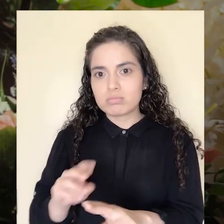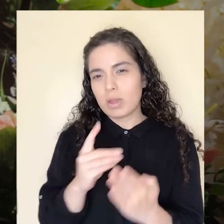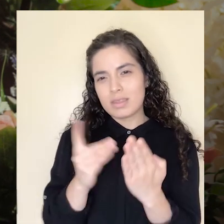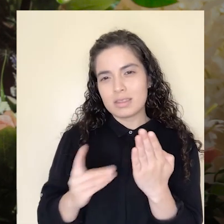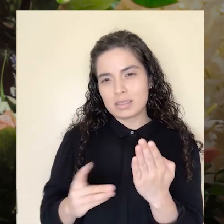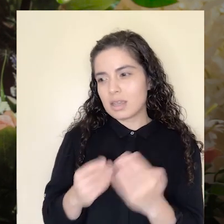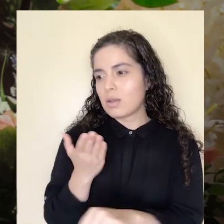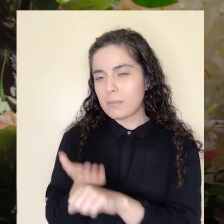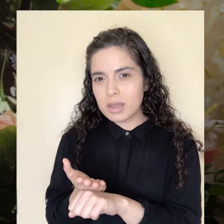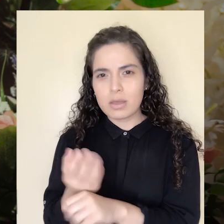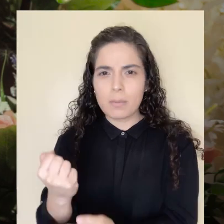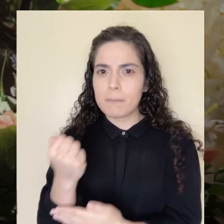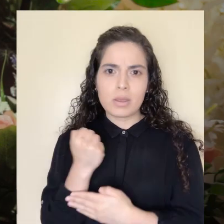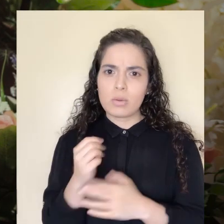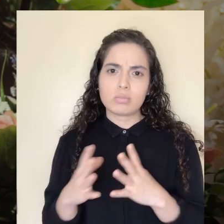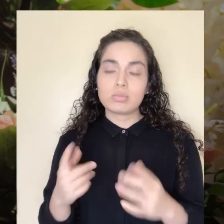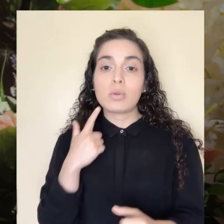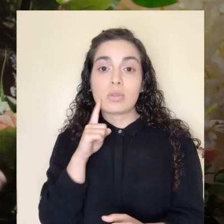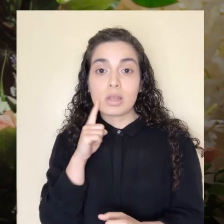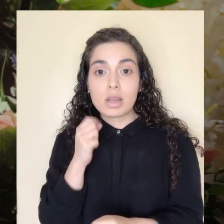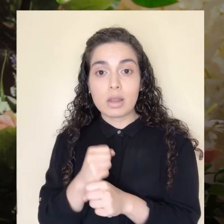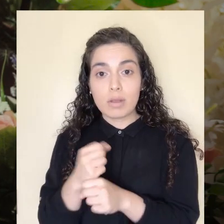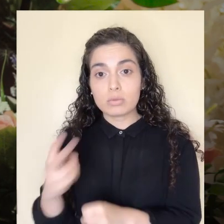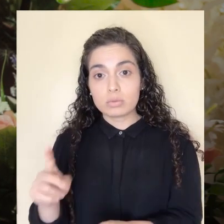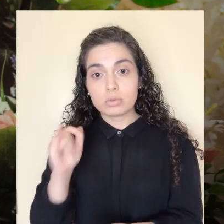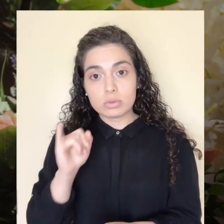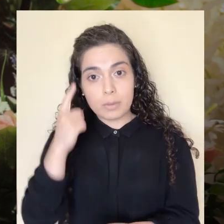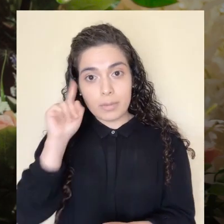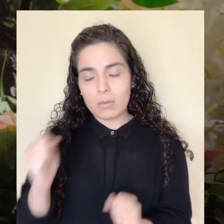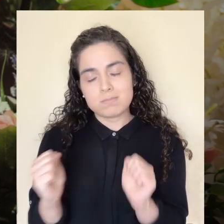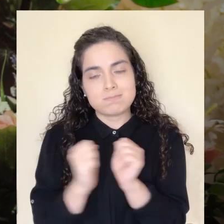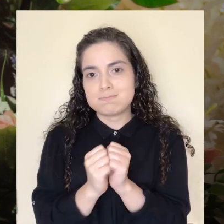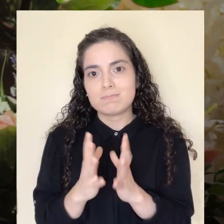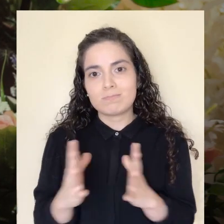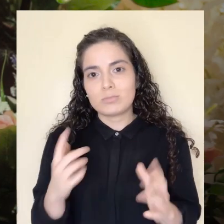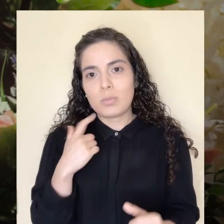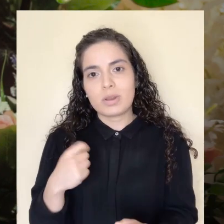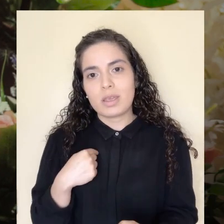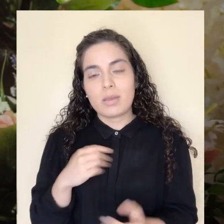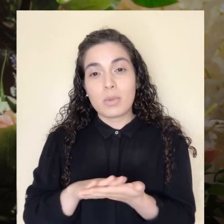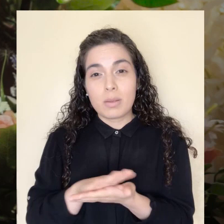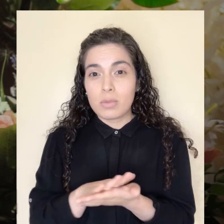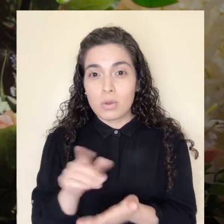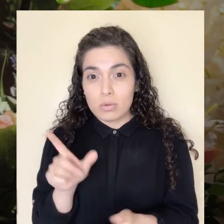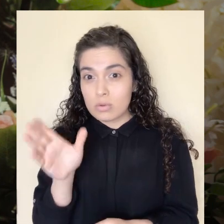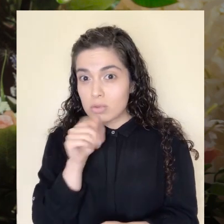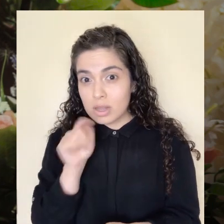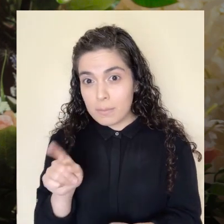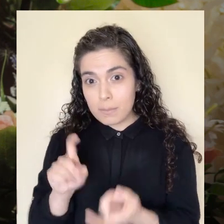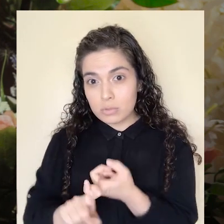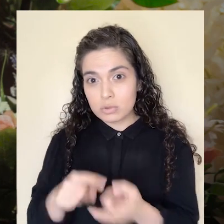algo, le digo, mira, por favor, ¿me puedes ayudar en esto? Porque él tiene su trabajo estable. Pero él es mi complemento, porque si no fuera por él igual, yo